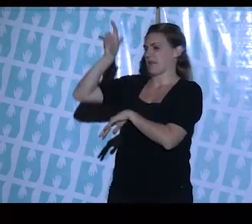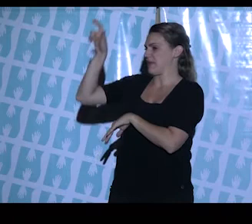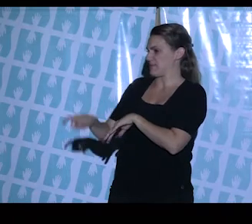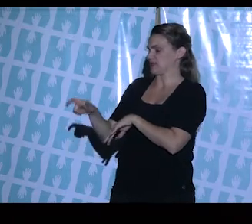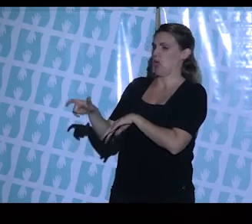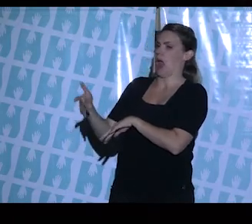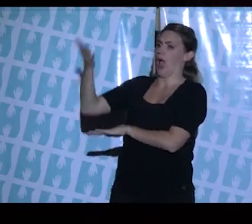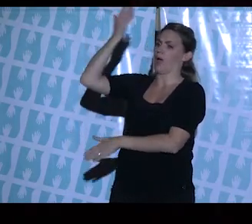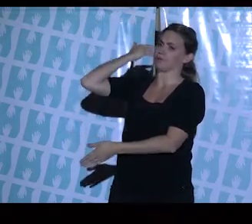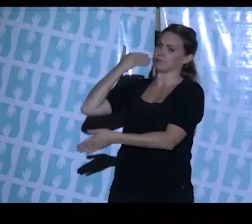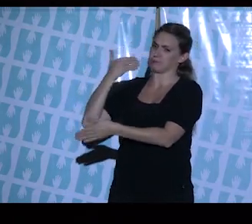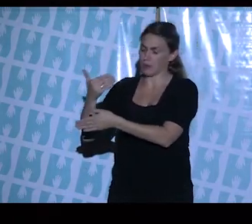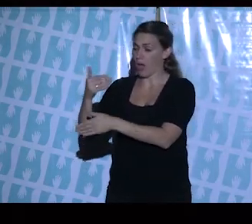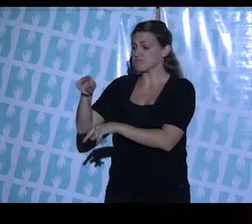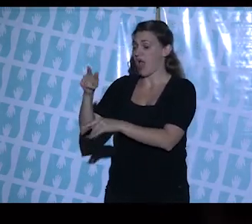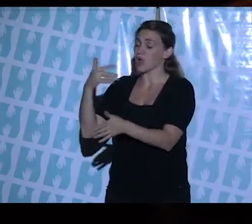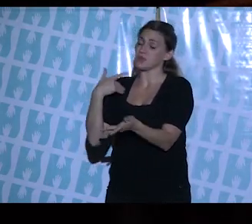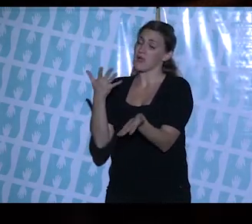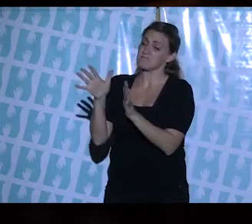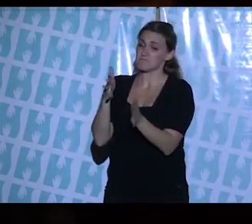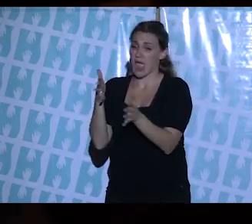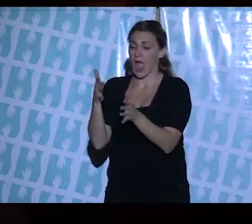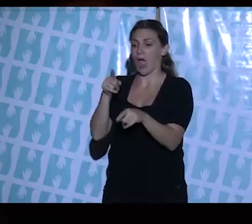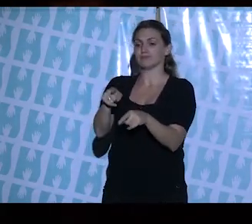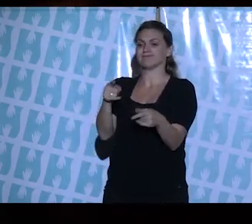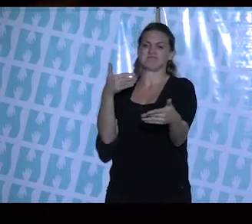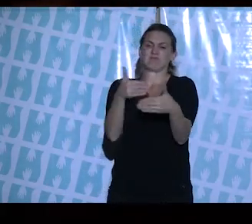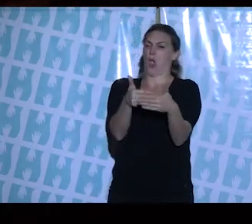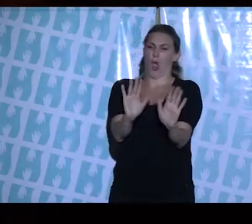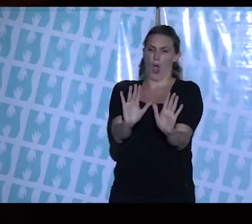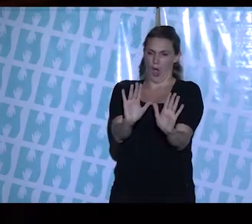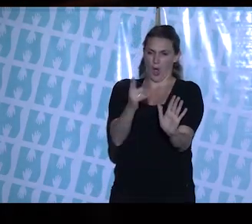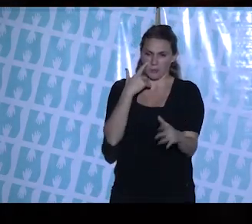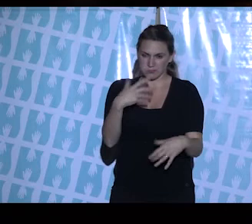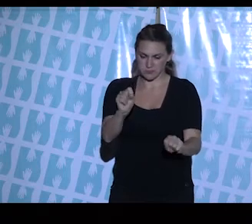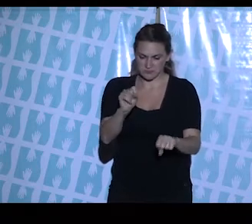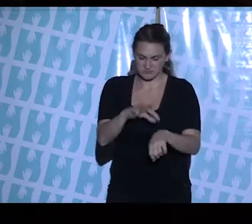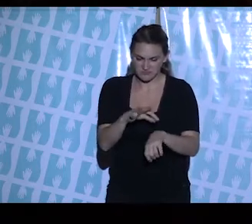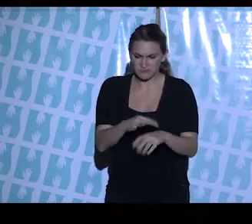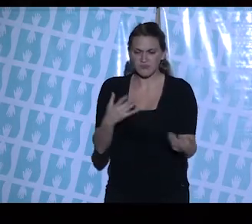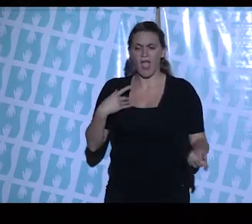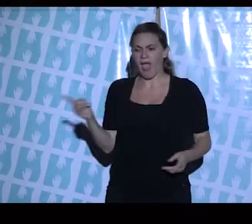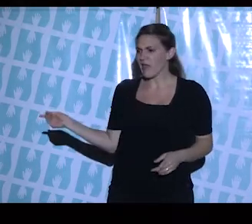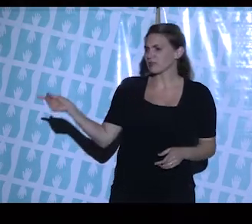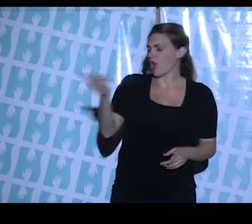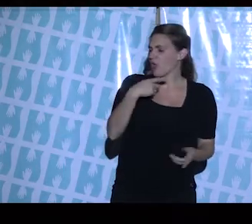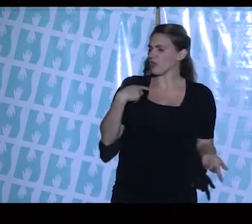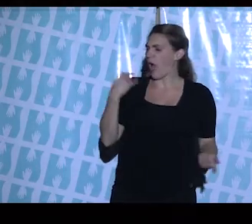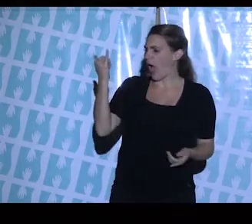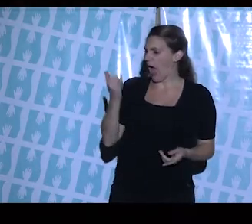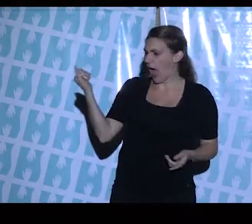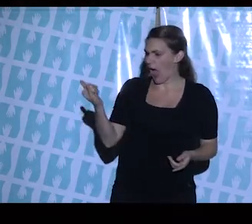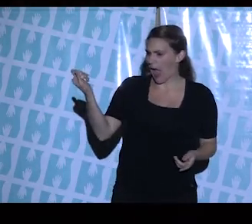vio que la presencia de alfa-sinucleína